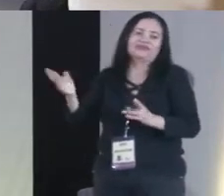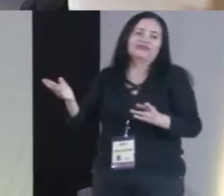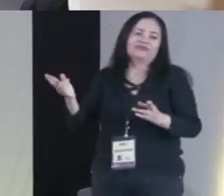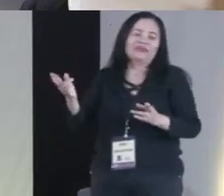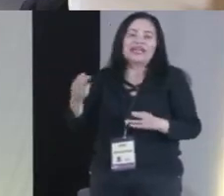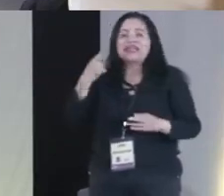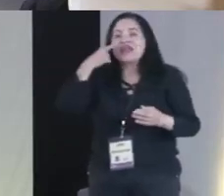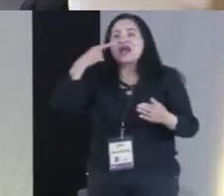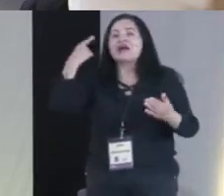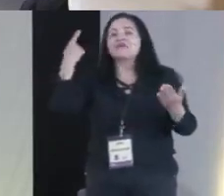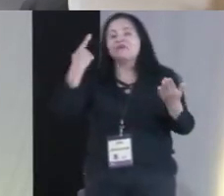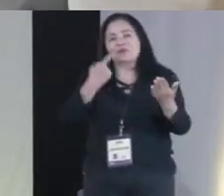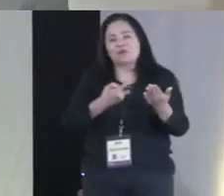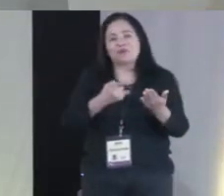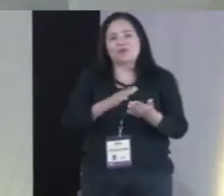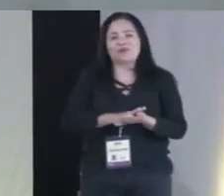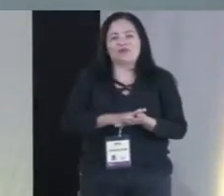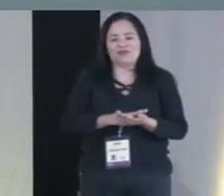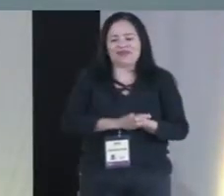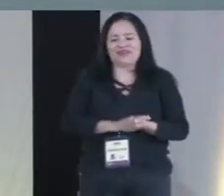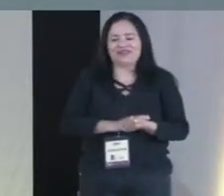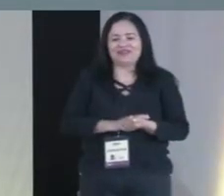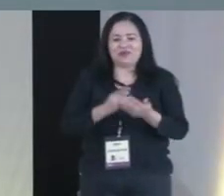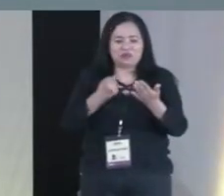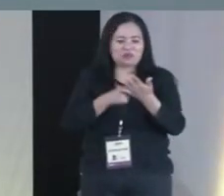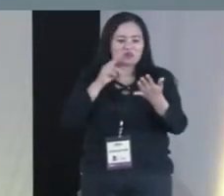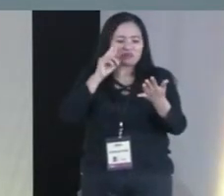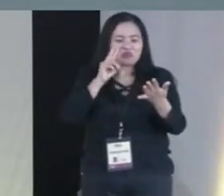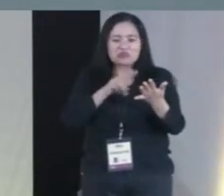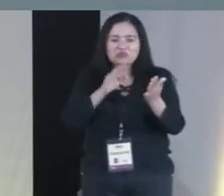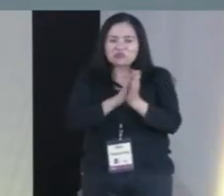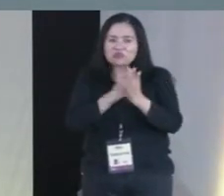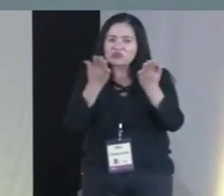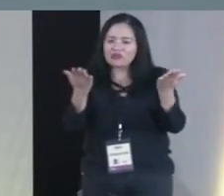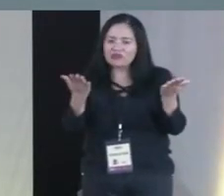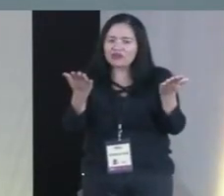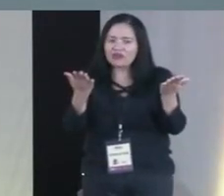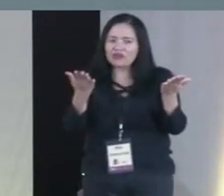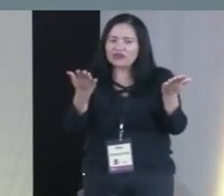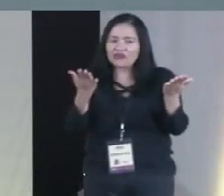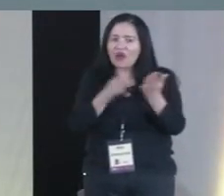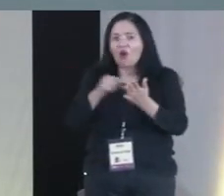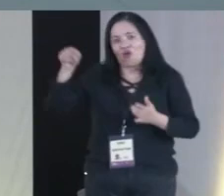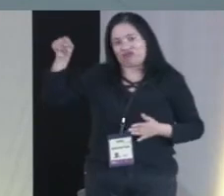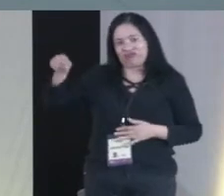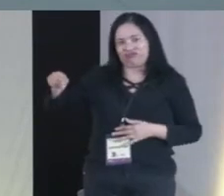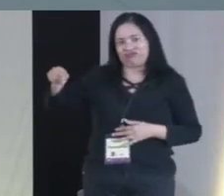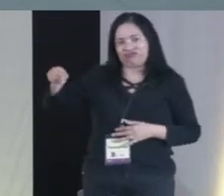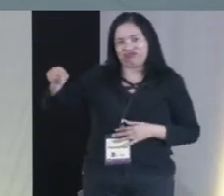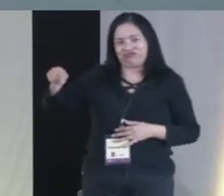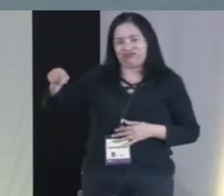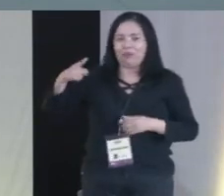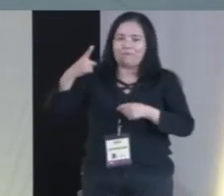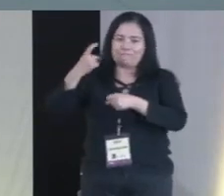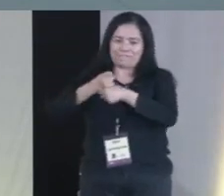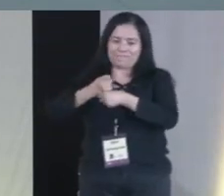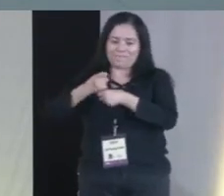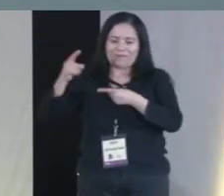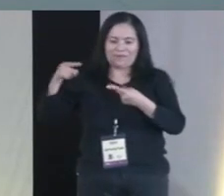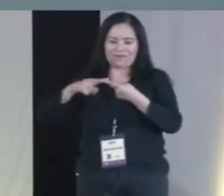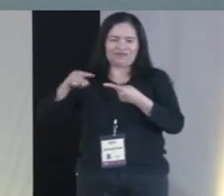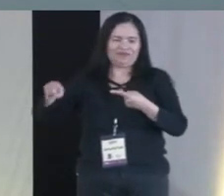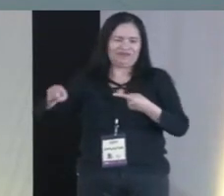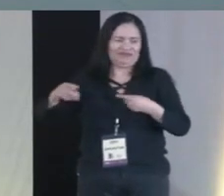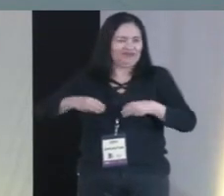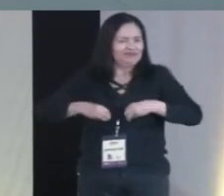entonces se van a encontrar con una cosa fantástica, se van a encontrar con que el conquistador, primero, tuvo